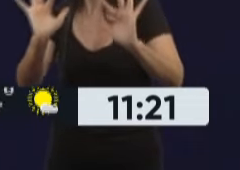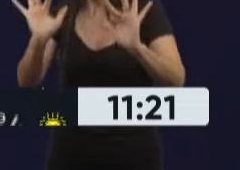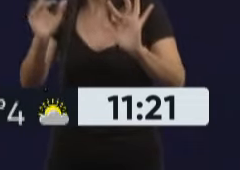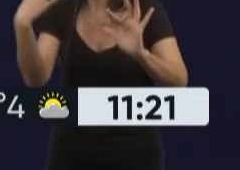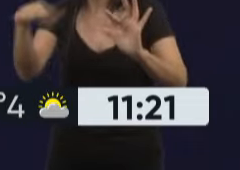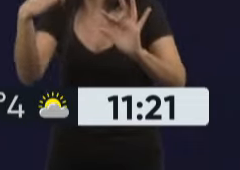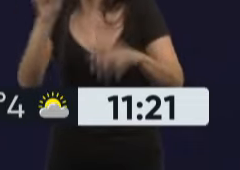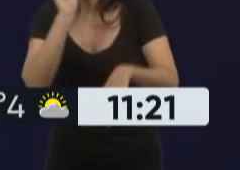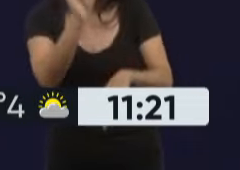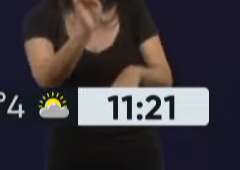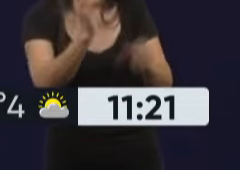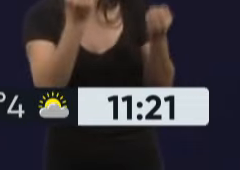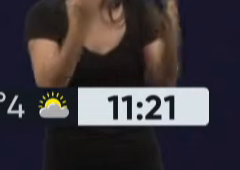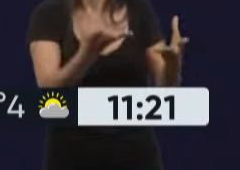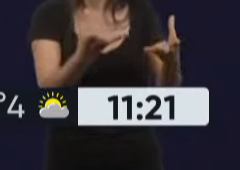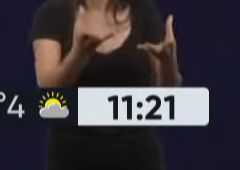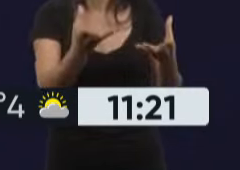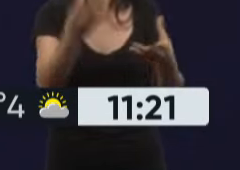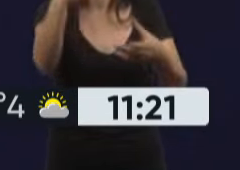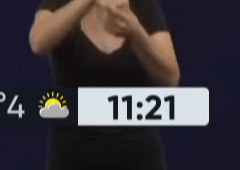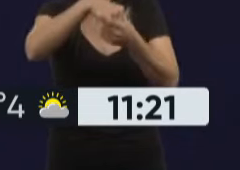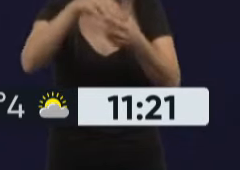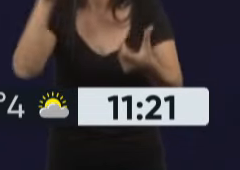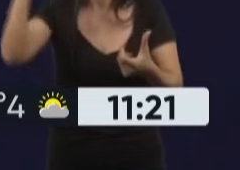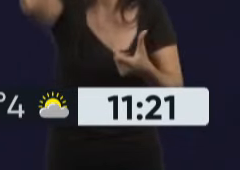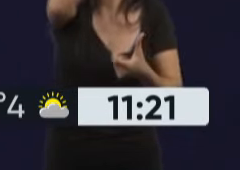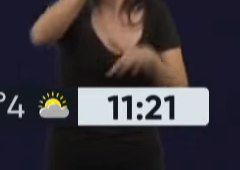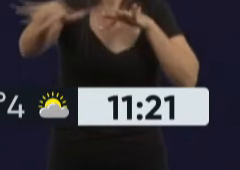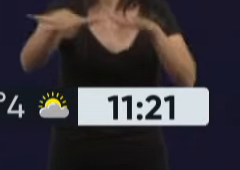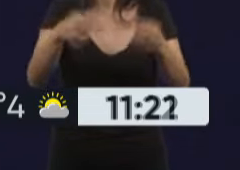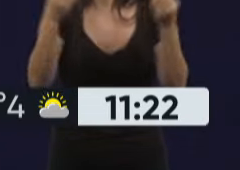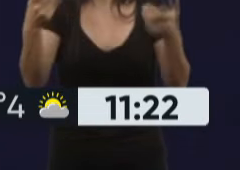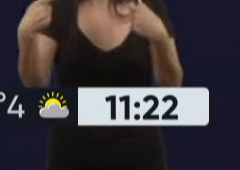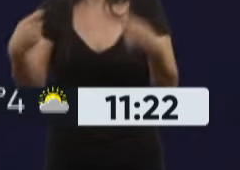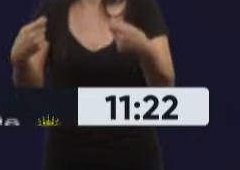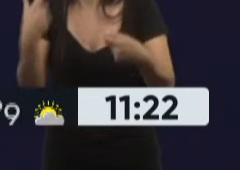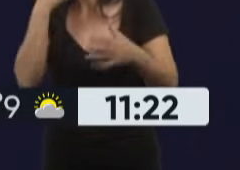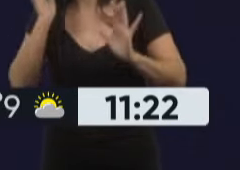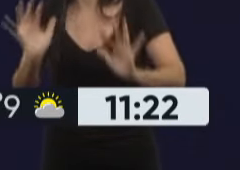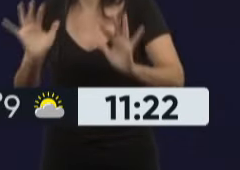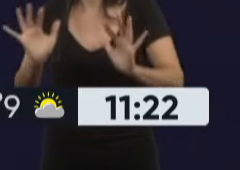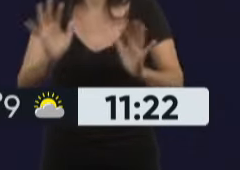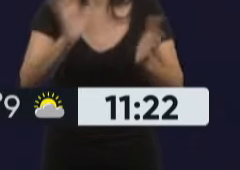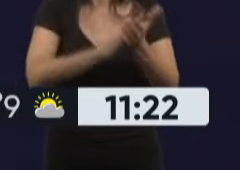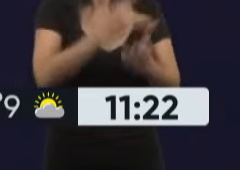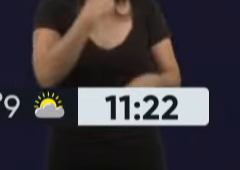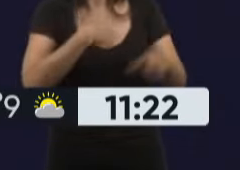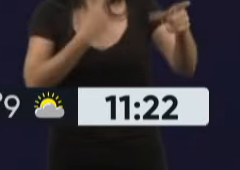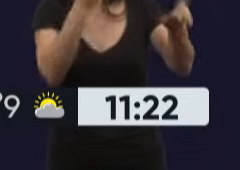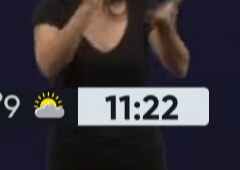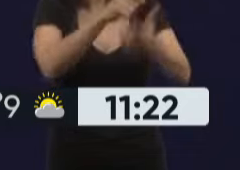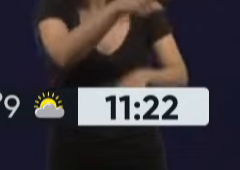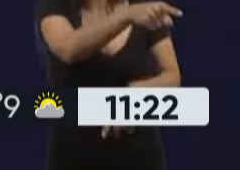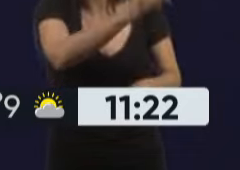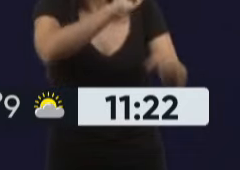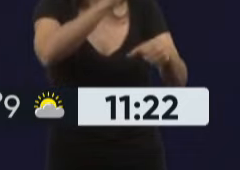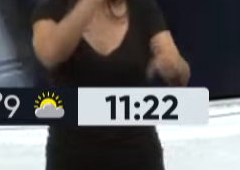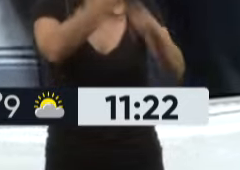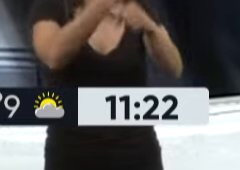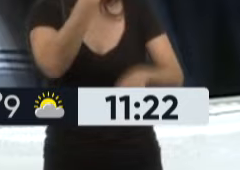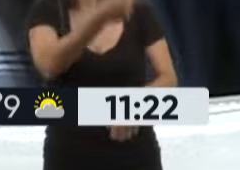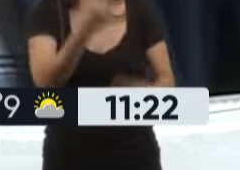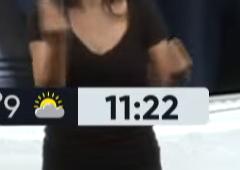de de las cuentas públicas por parte de de las provincias y con me hiciste una pregunta con respecto a en el medio la pregunta del medio la primera Cómo